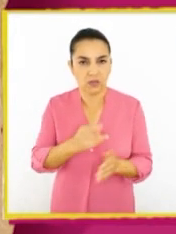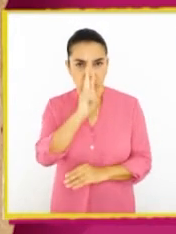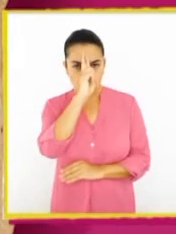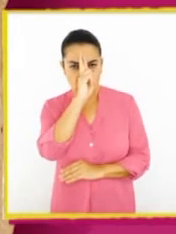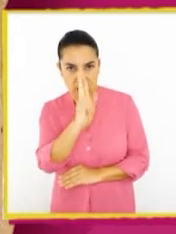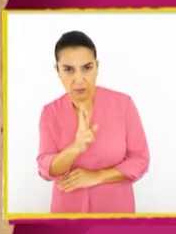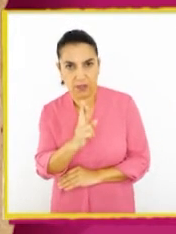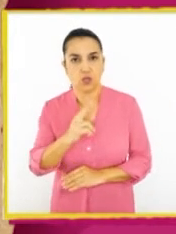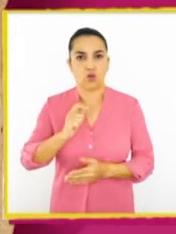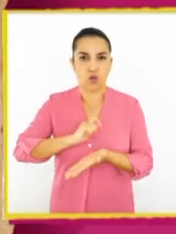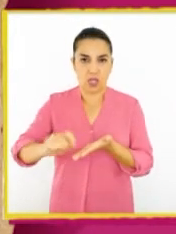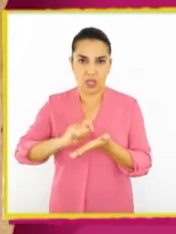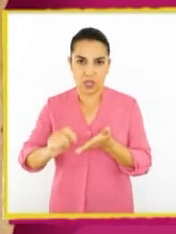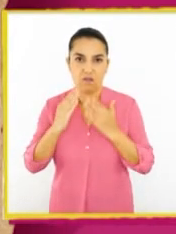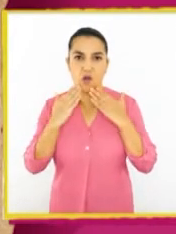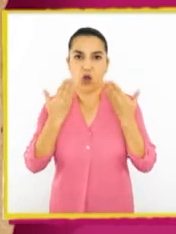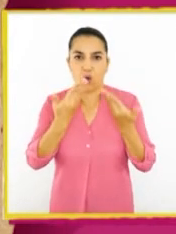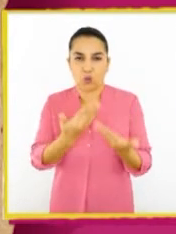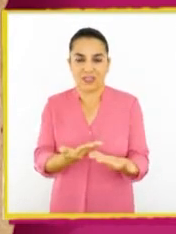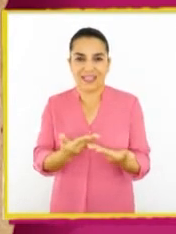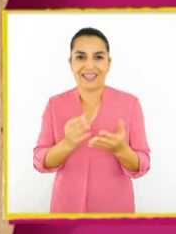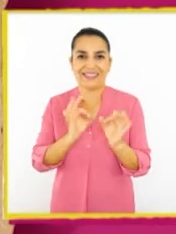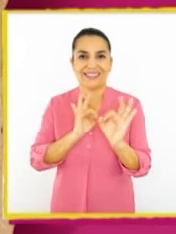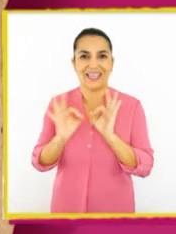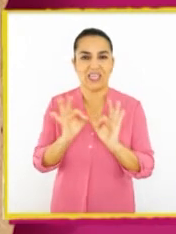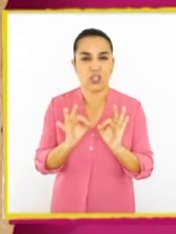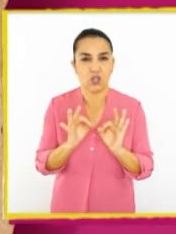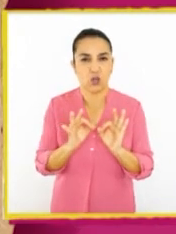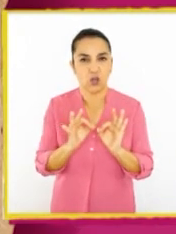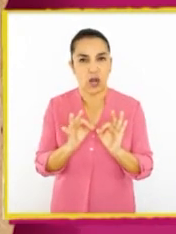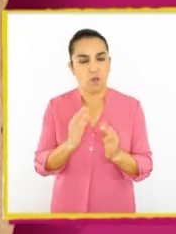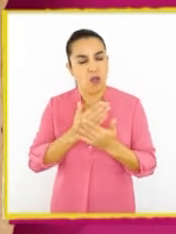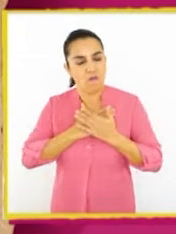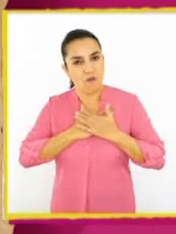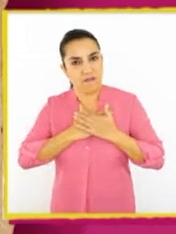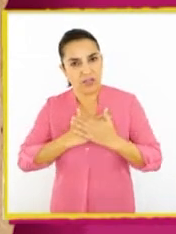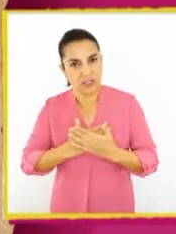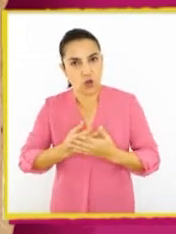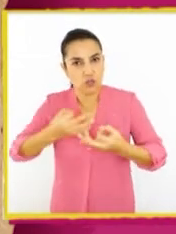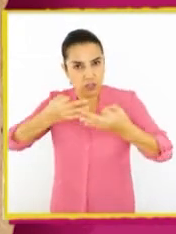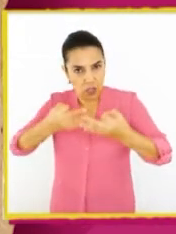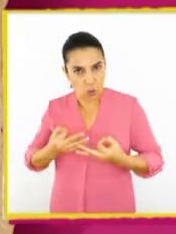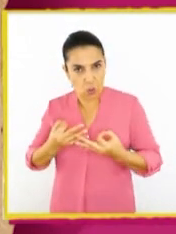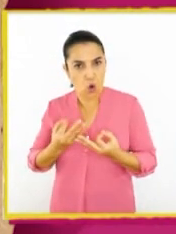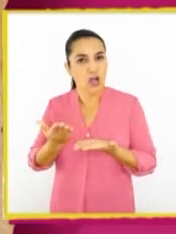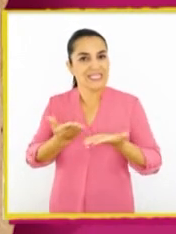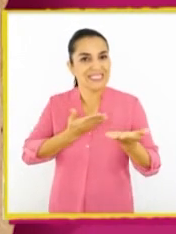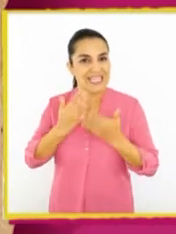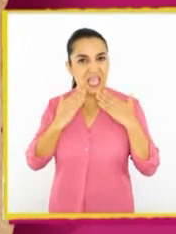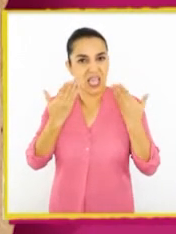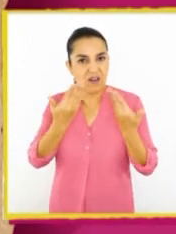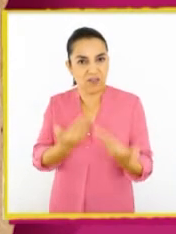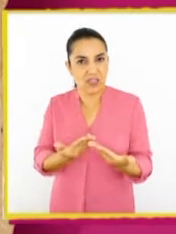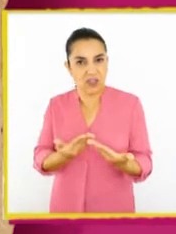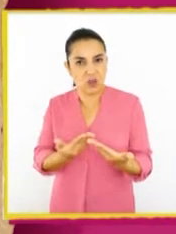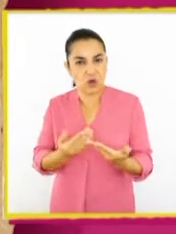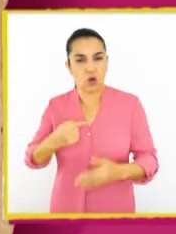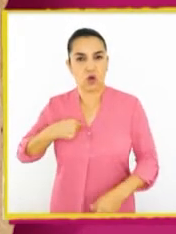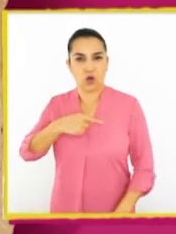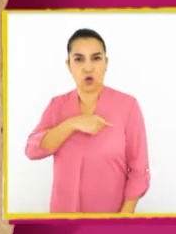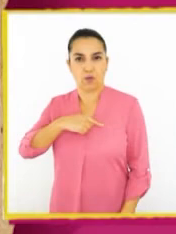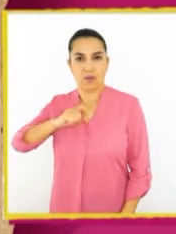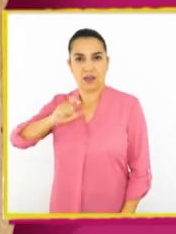y respetos con que suscribo a usted. Señora, muy afectísimo, seguro servidor,